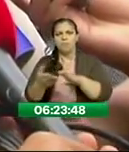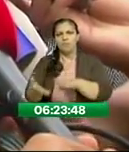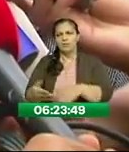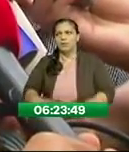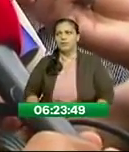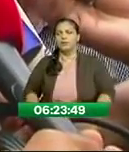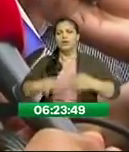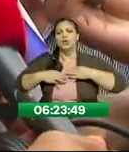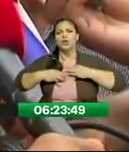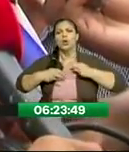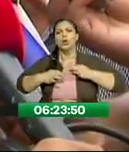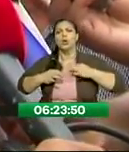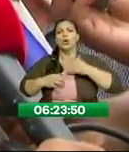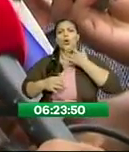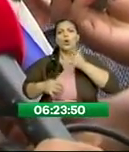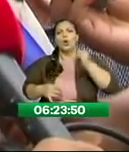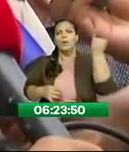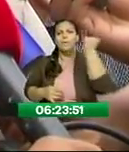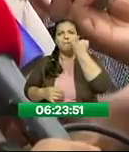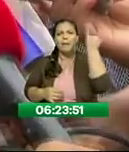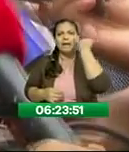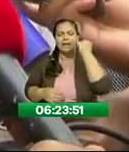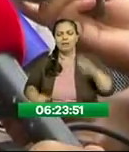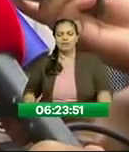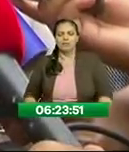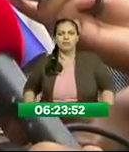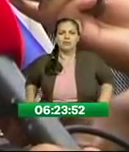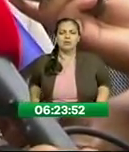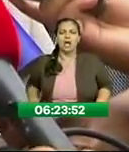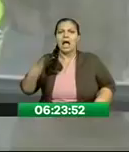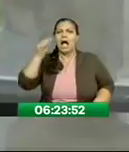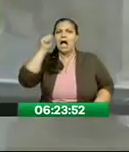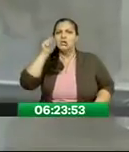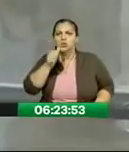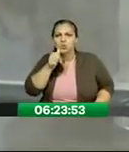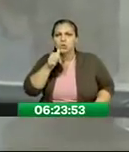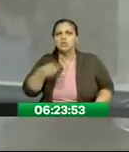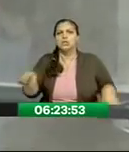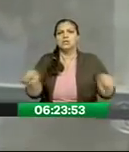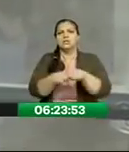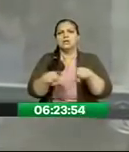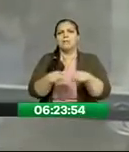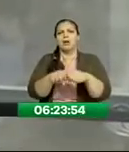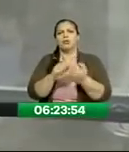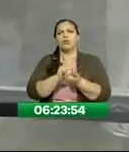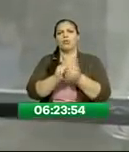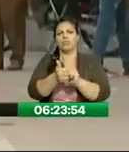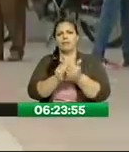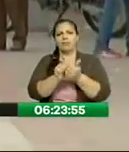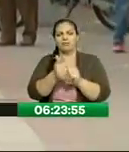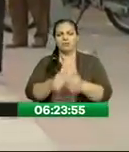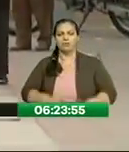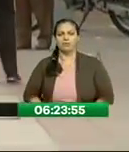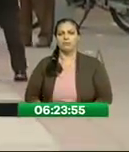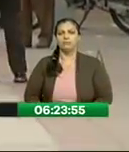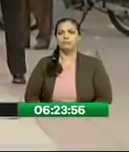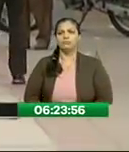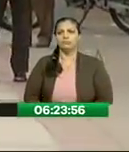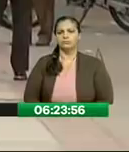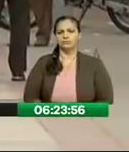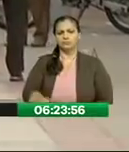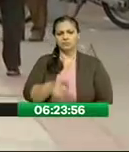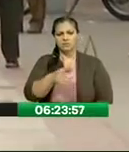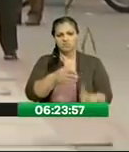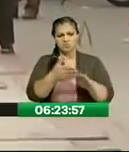jean color azul y zapatos deportivos. Él iba solo, aparentemente. Al sitio no llegaron familiares del occiso. La víctima no tenía